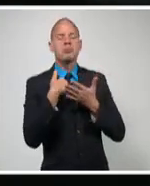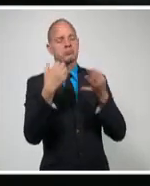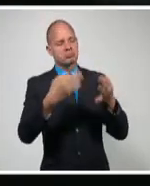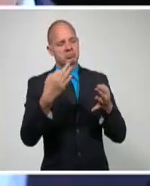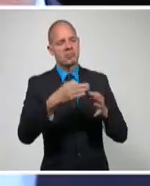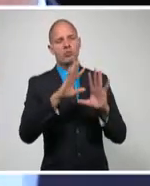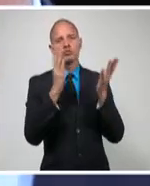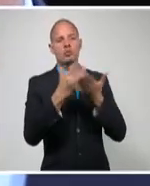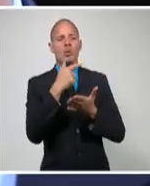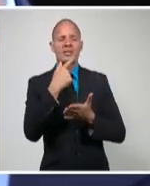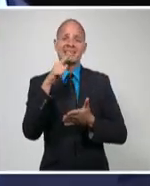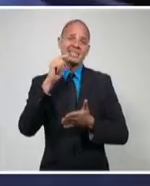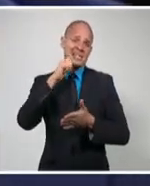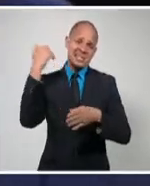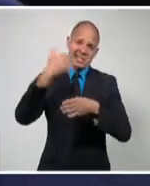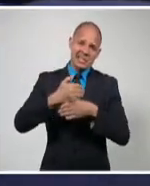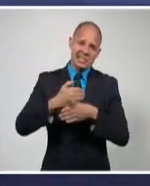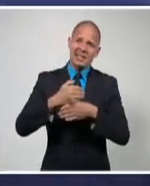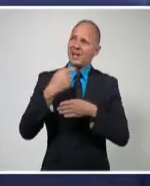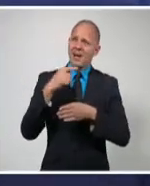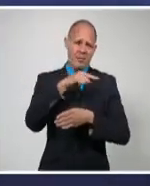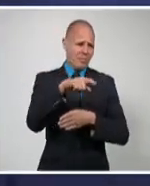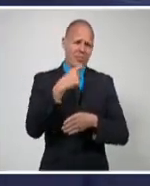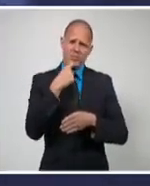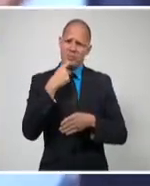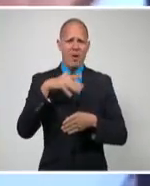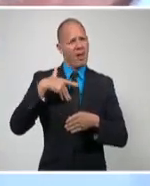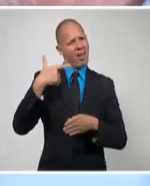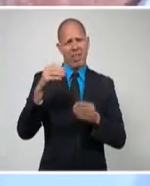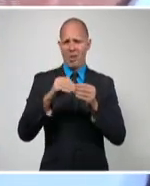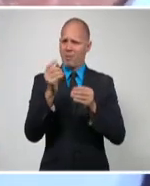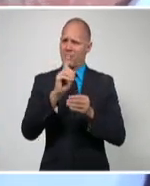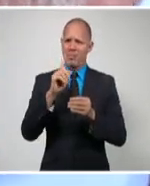económico, comercial y financiero impuesto por Estados Unidos a la mayor de las Antillas por más de